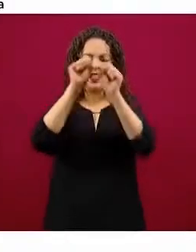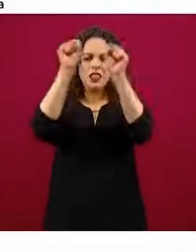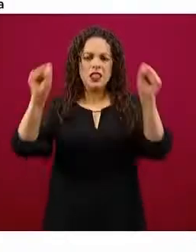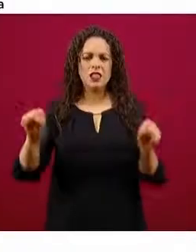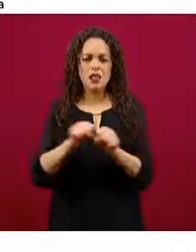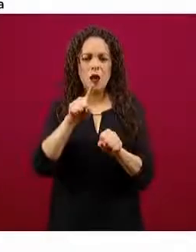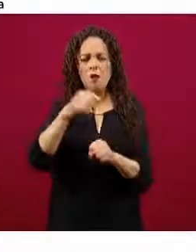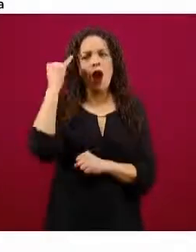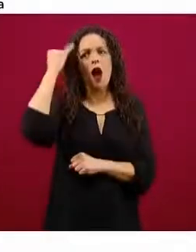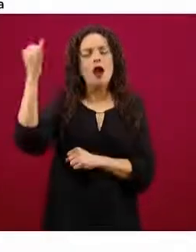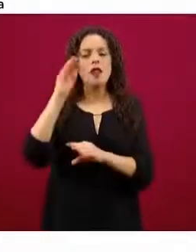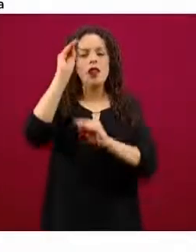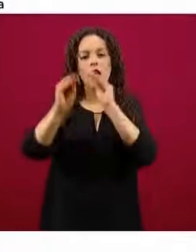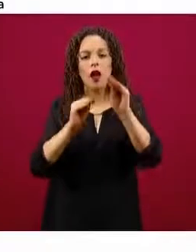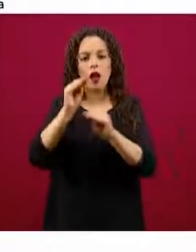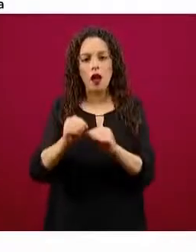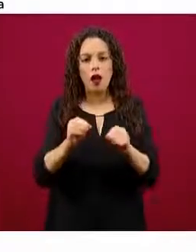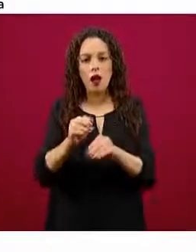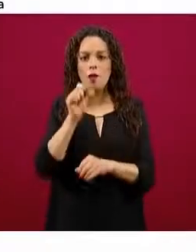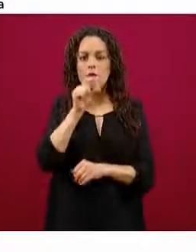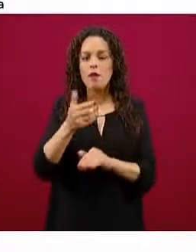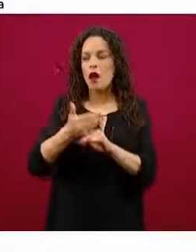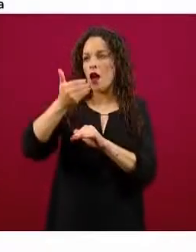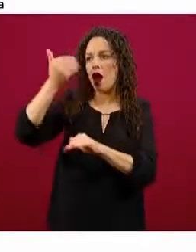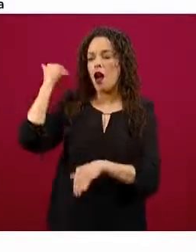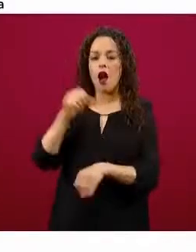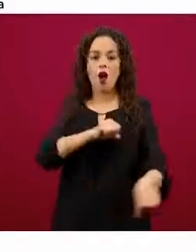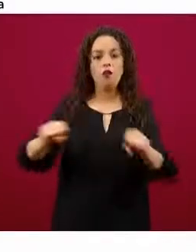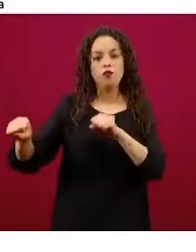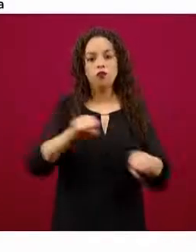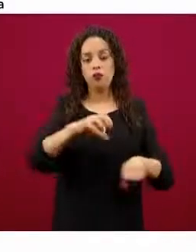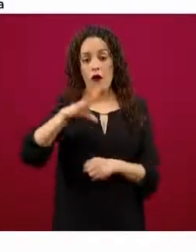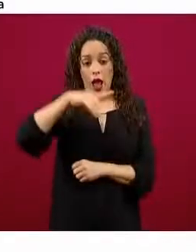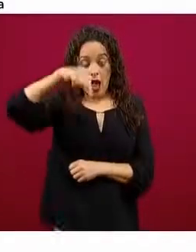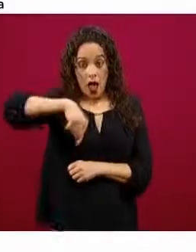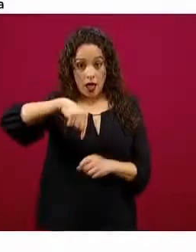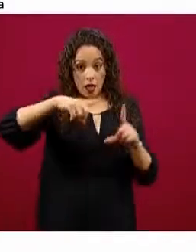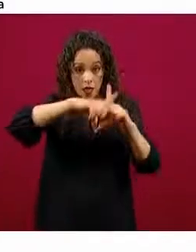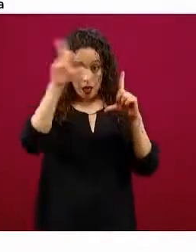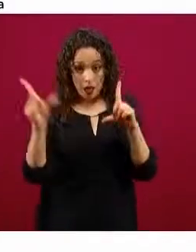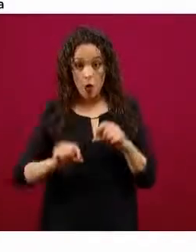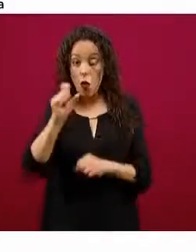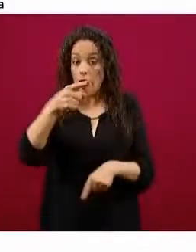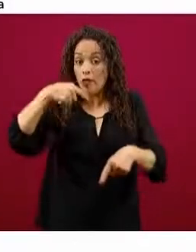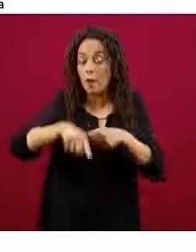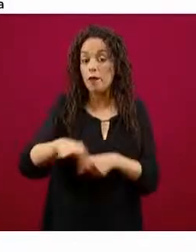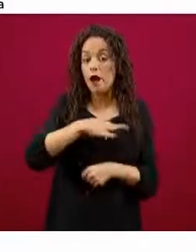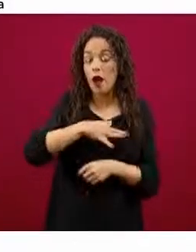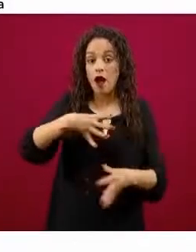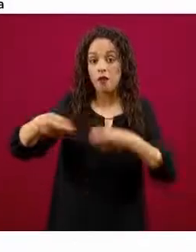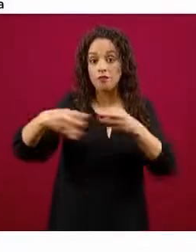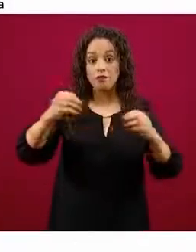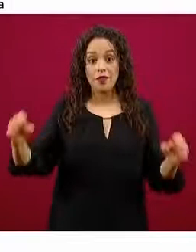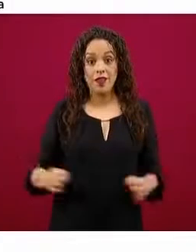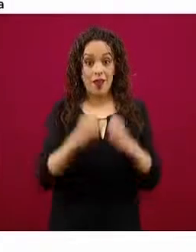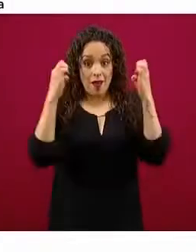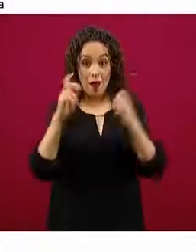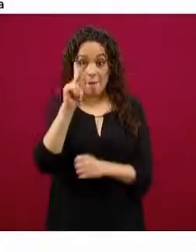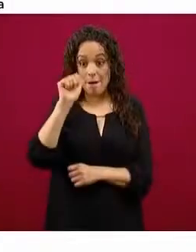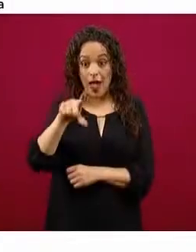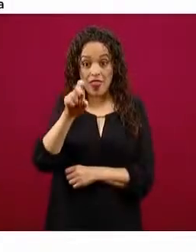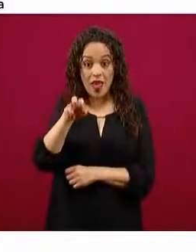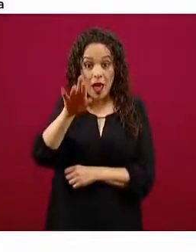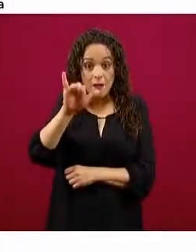diseñó con los anteriores sismos que ha tenido el país. Y cuando empezó la pandemia, cuando estábamos en las mesas de trabajo,